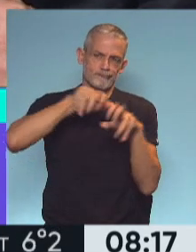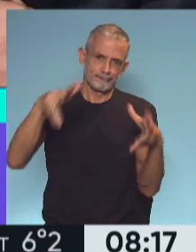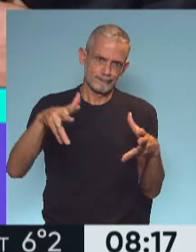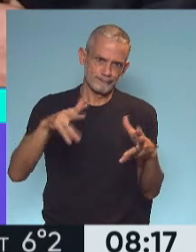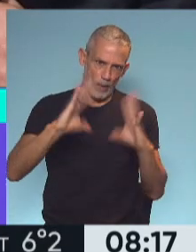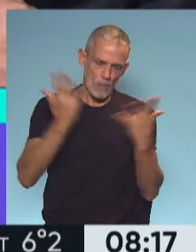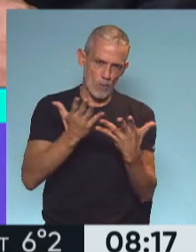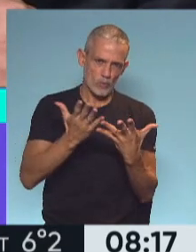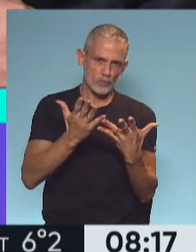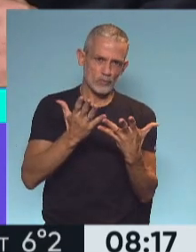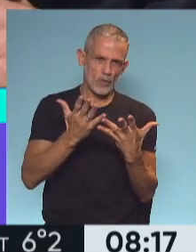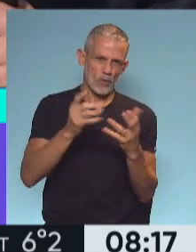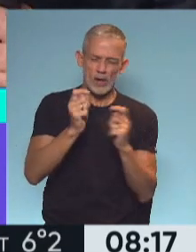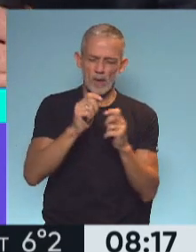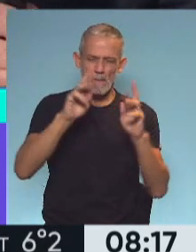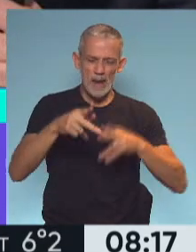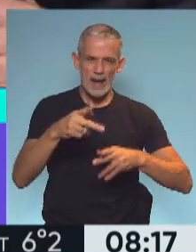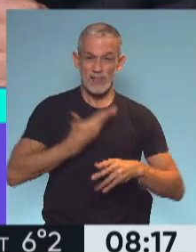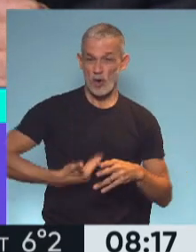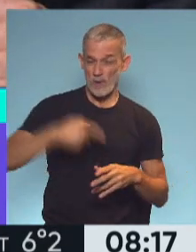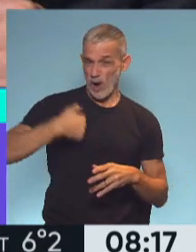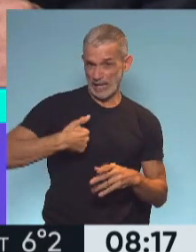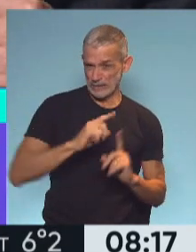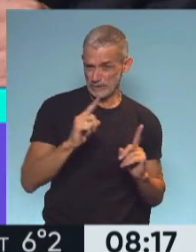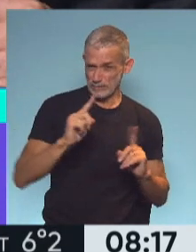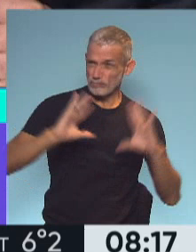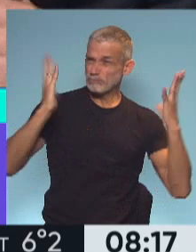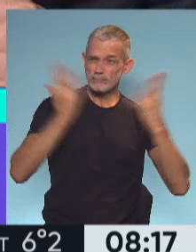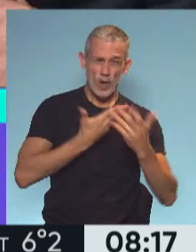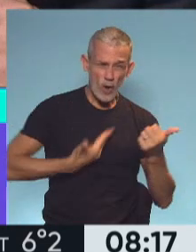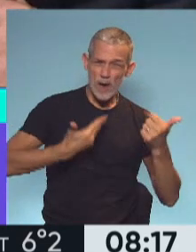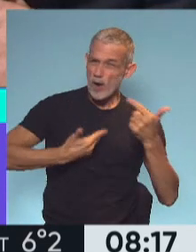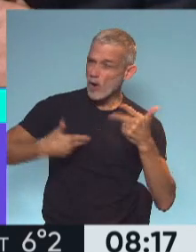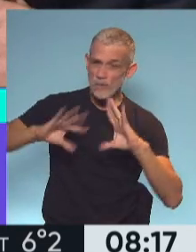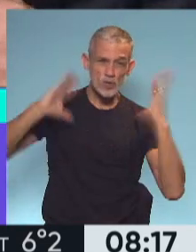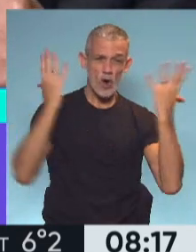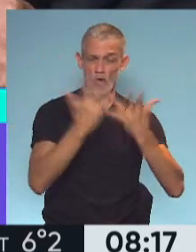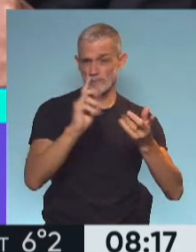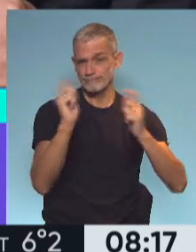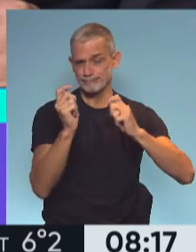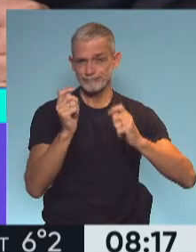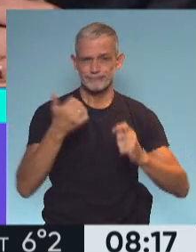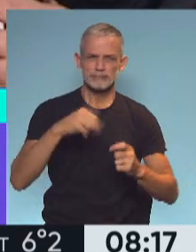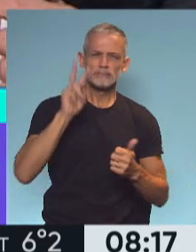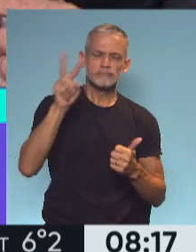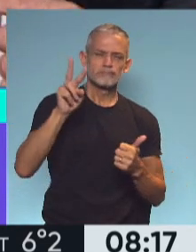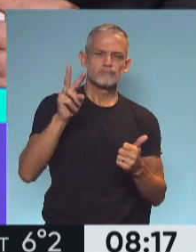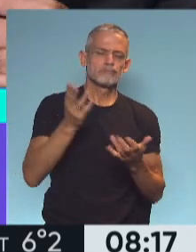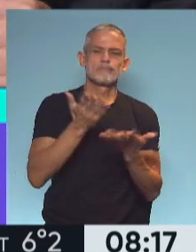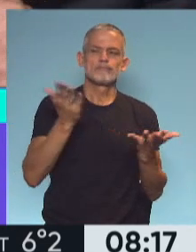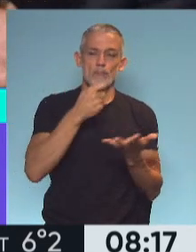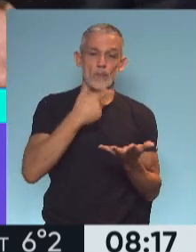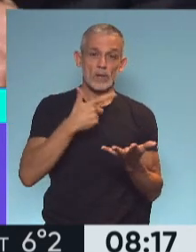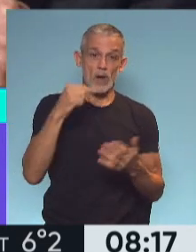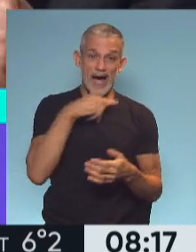mundo, que cambió los planes, no del gobierno de la Argentina, de todos los gobiernos del mundo. Cuando uno ve que